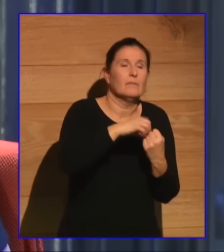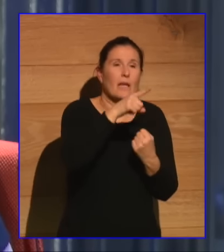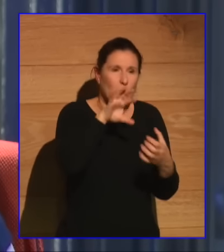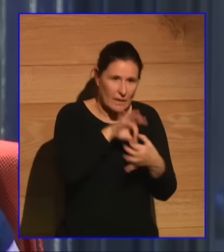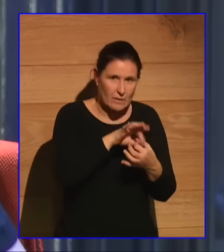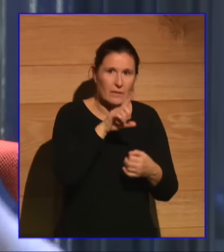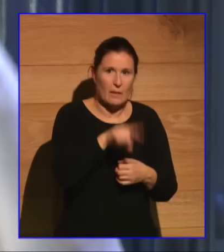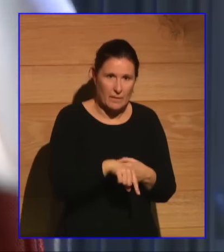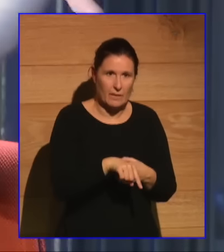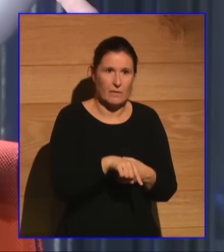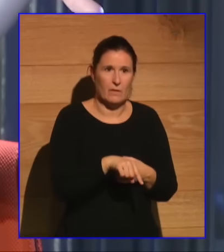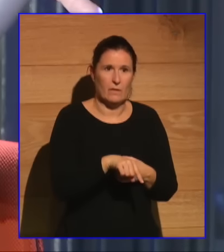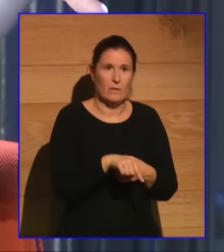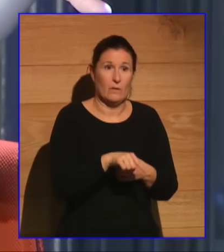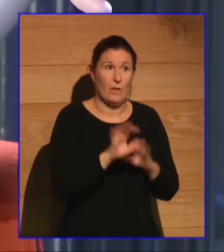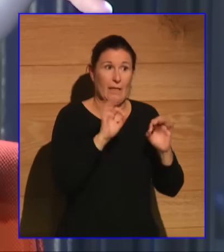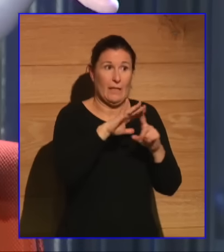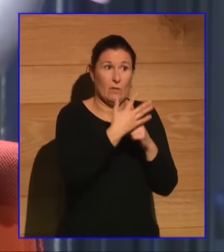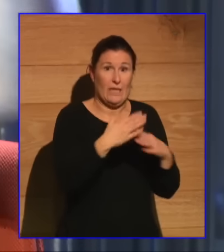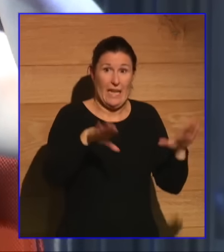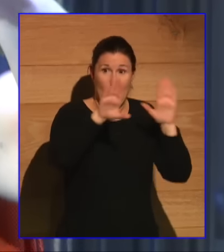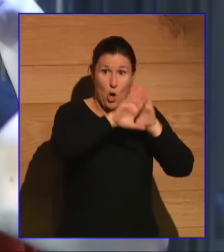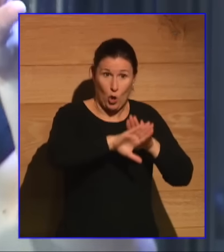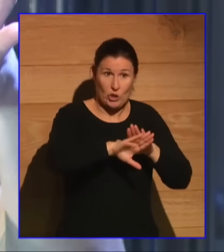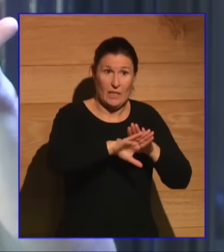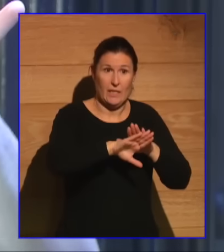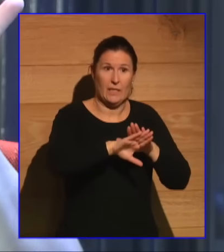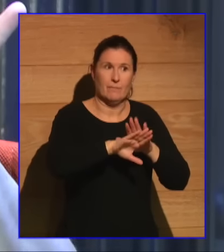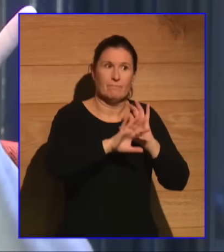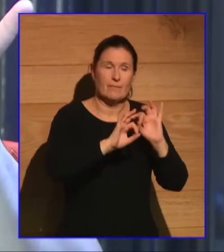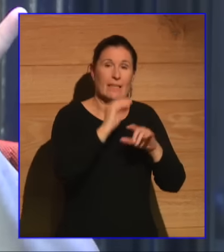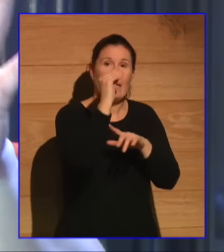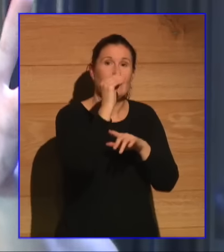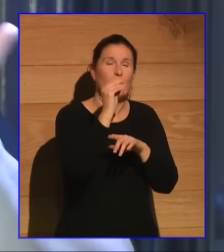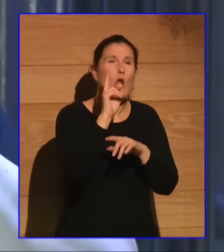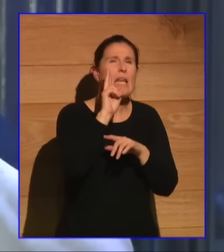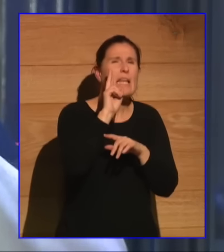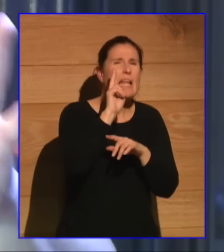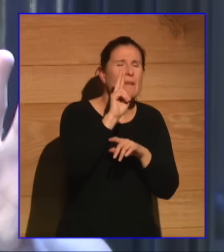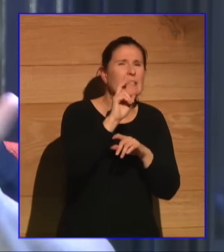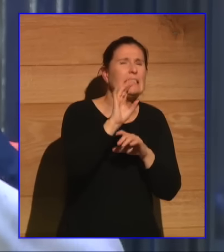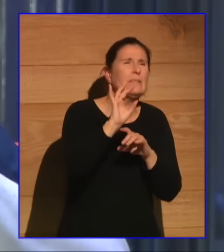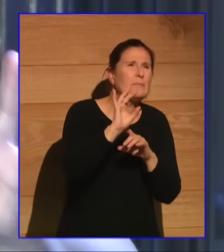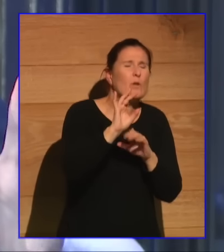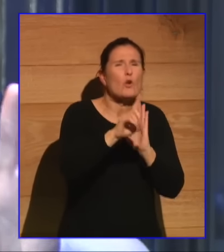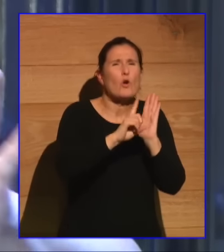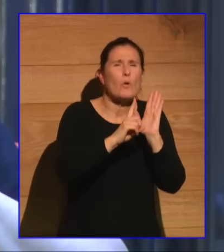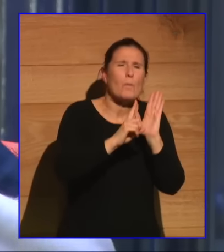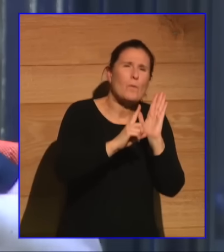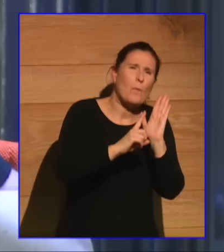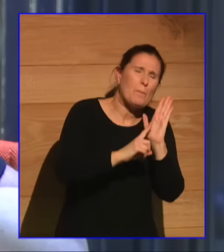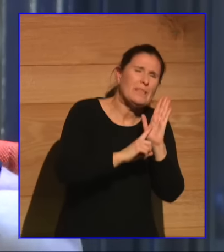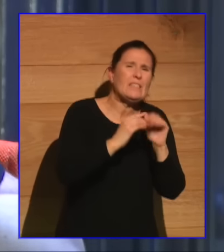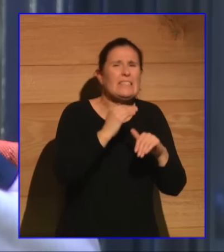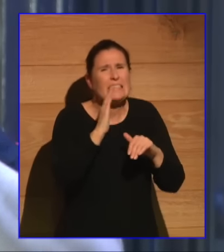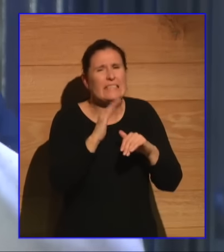ver también con que está pasando de noche, como nos decía Rodrigo, que al tiranosaurio no le vemos entero, pero a trozos. Hay